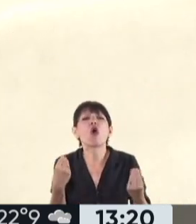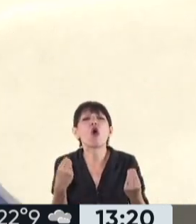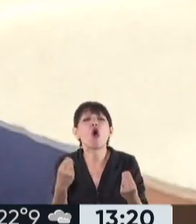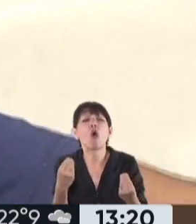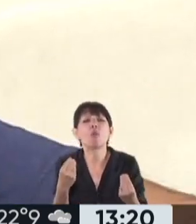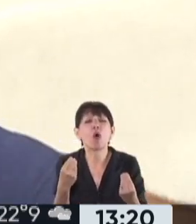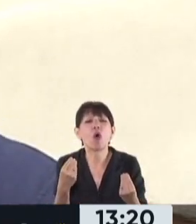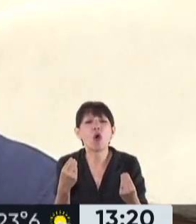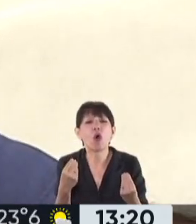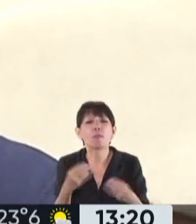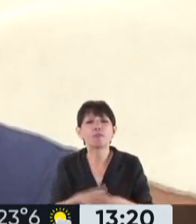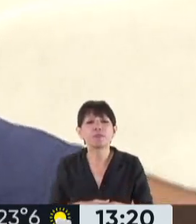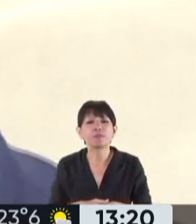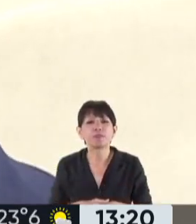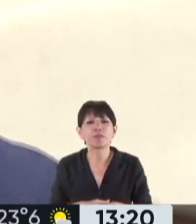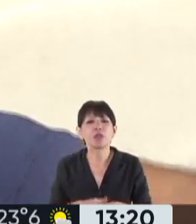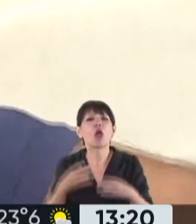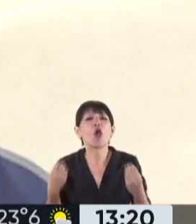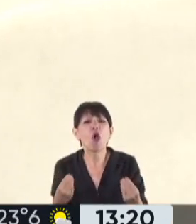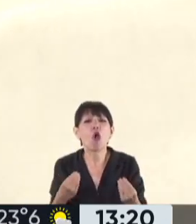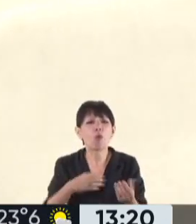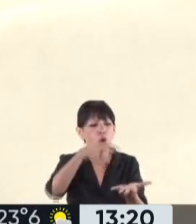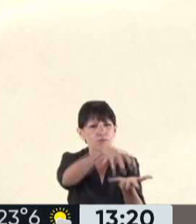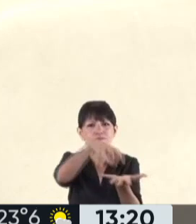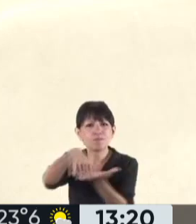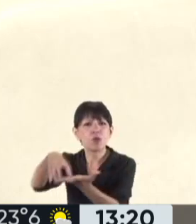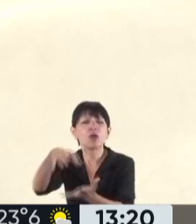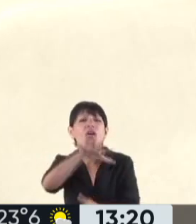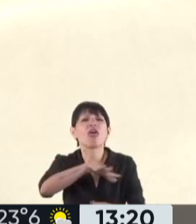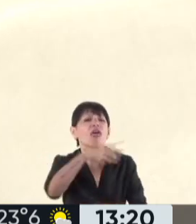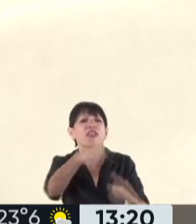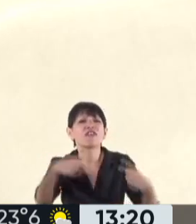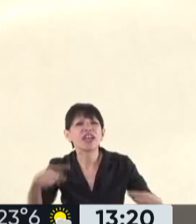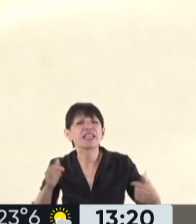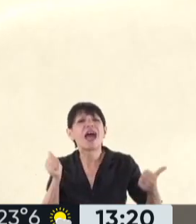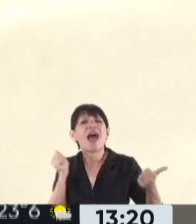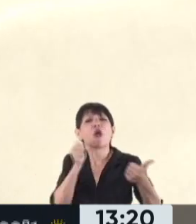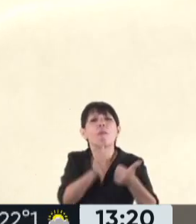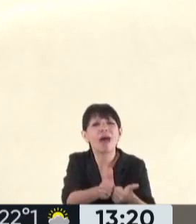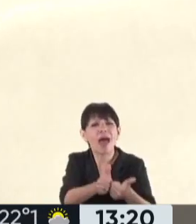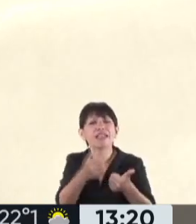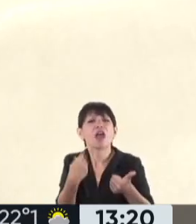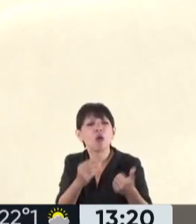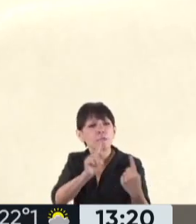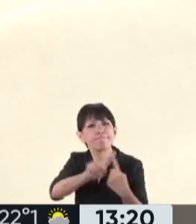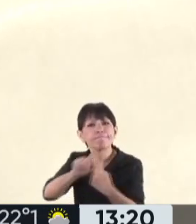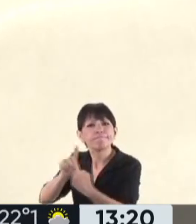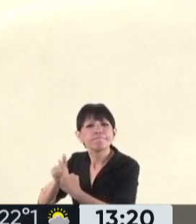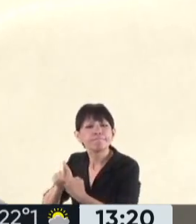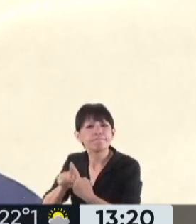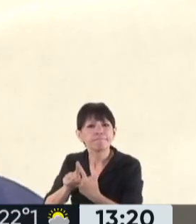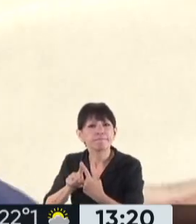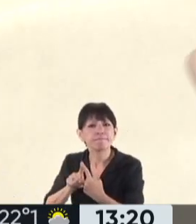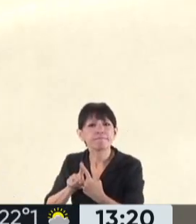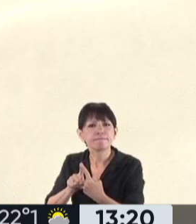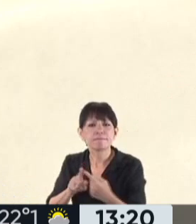que tuvieron a través de los hogares de Cristo, los diferentes dispositivos y las diferentes formas, digamos, de vincular, digamos, que se vincularon a través